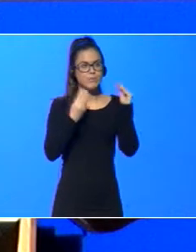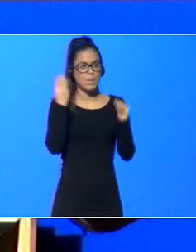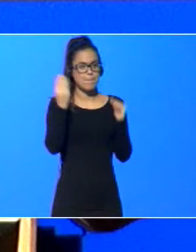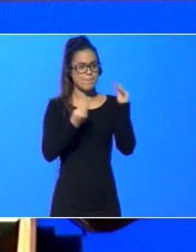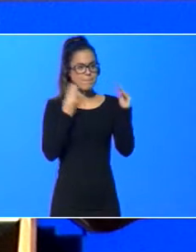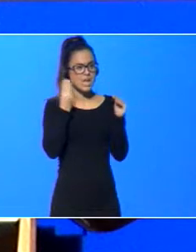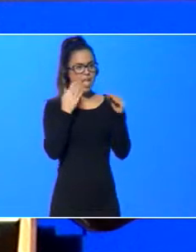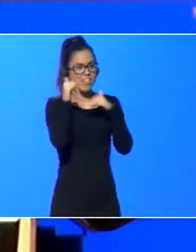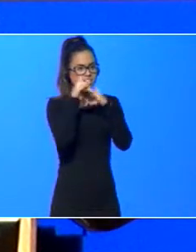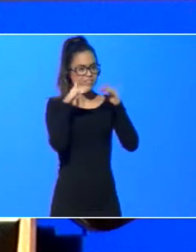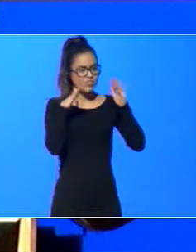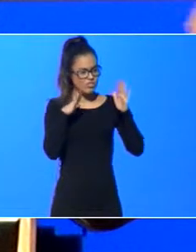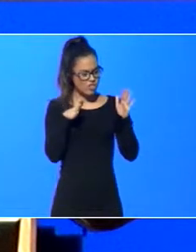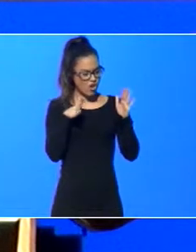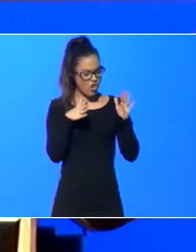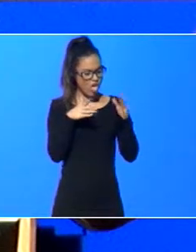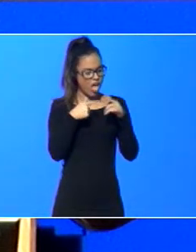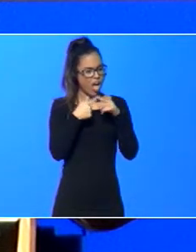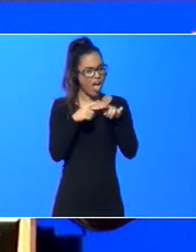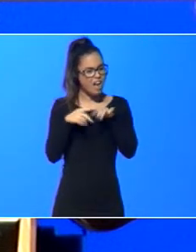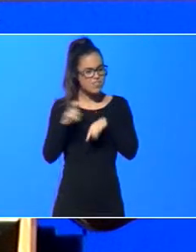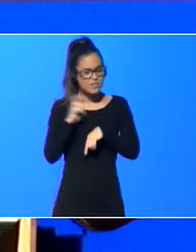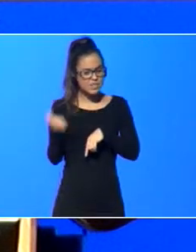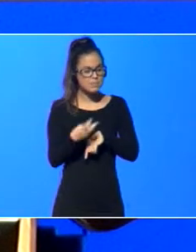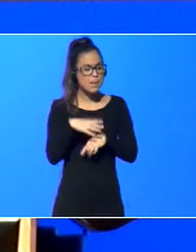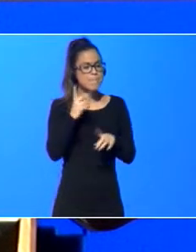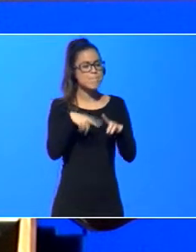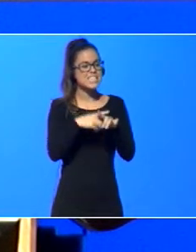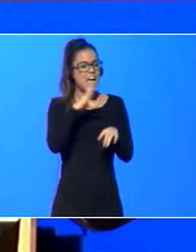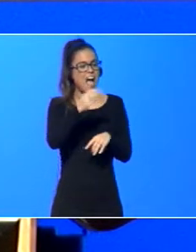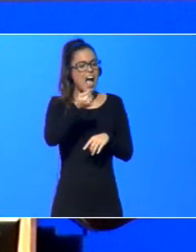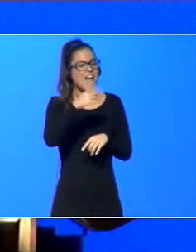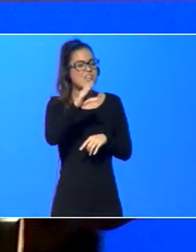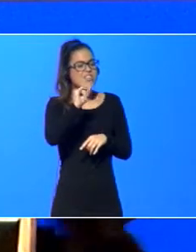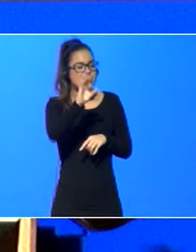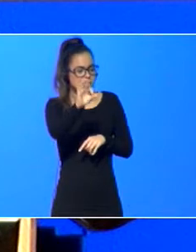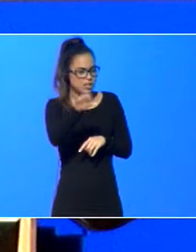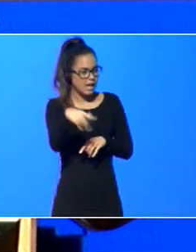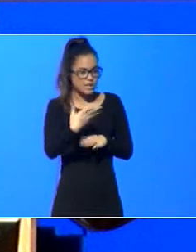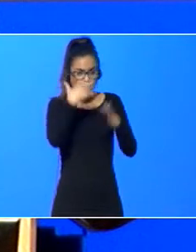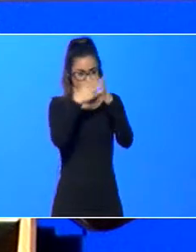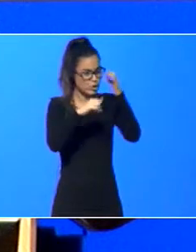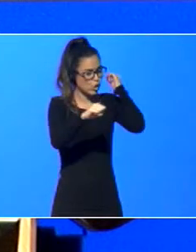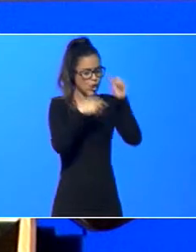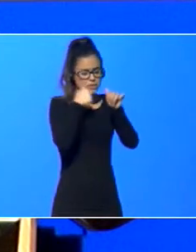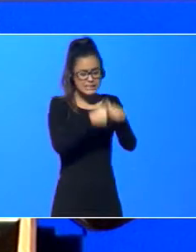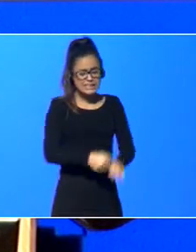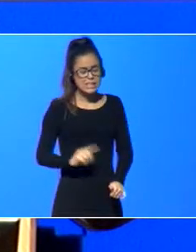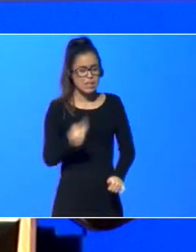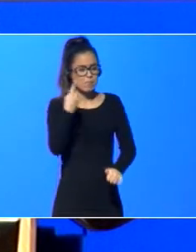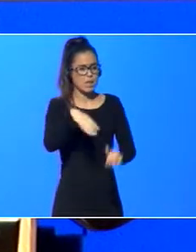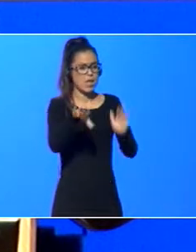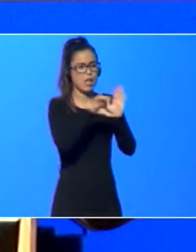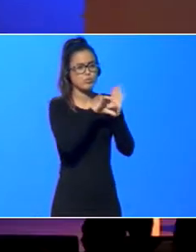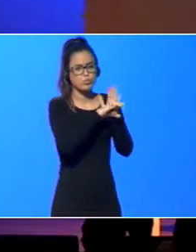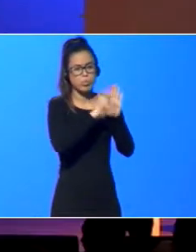a la diversidad y especialmente las ACIs. Las ACIs es el protocolo que más se sigue en todos los centros. Parece la Constitución o la